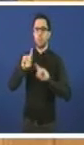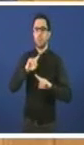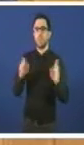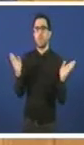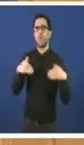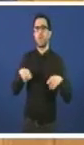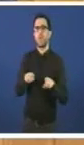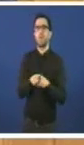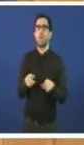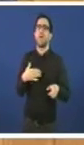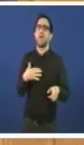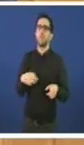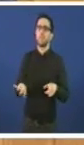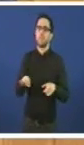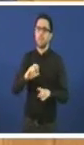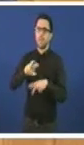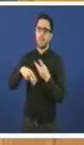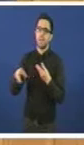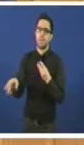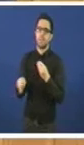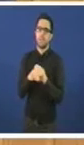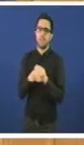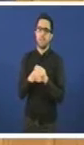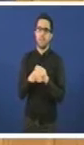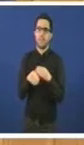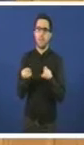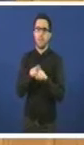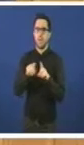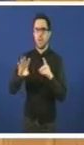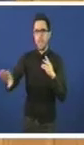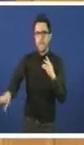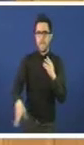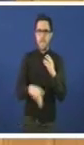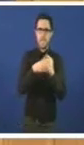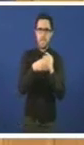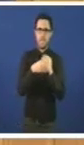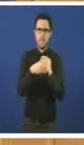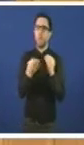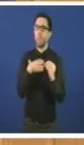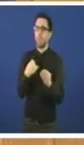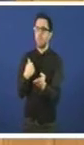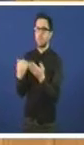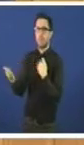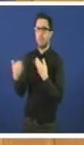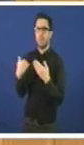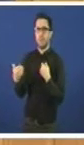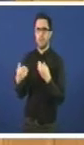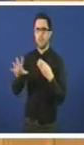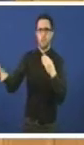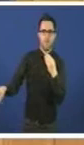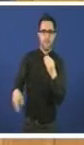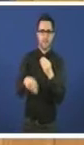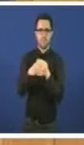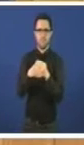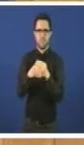posibilitar que figurará como en gráfica como en gallega y podemos para la luz como en gallega pero siempre